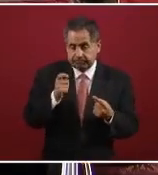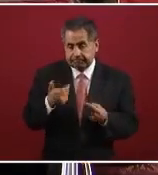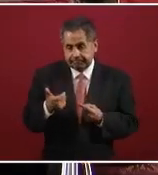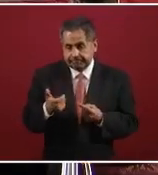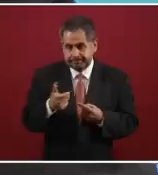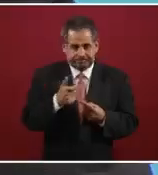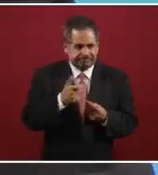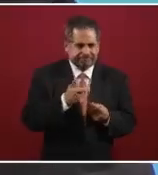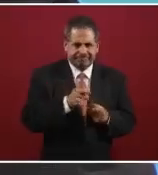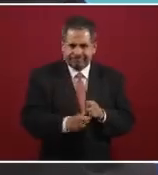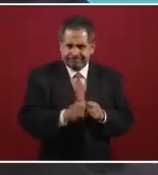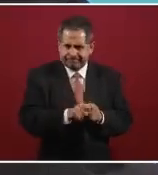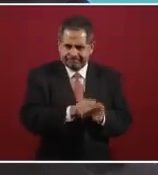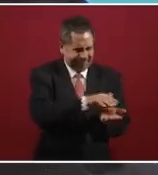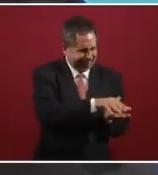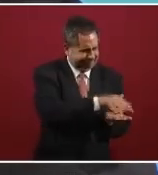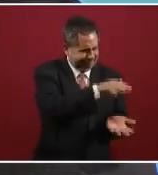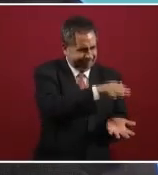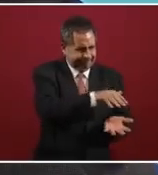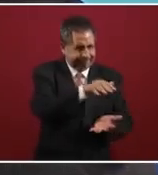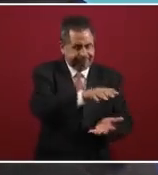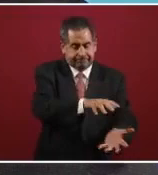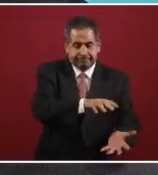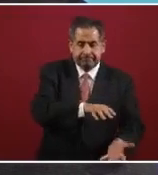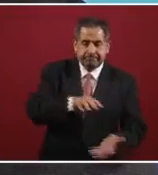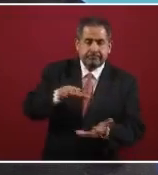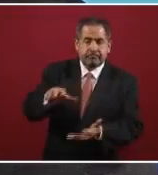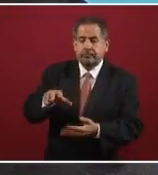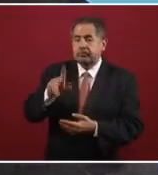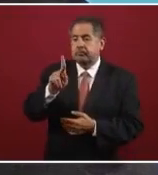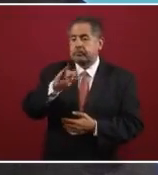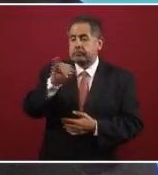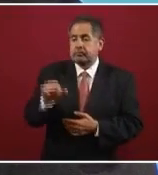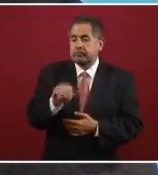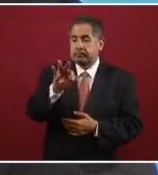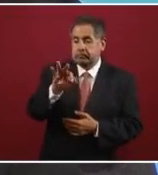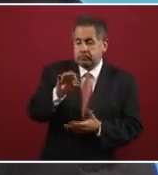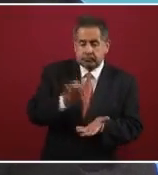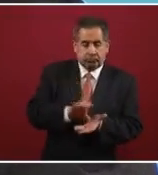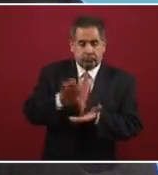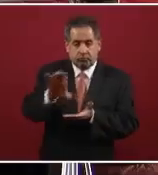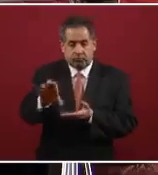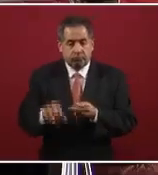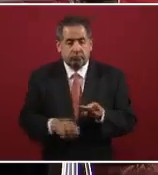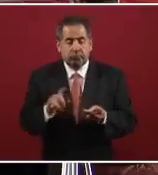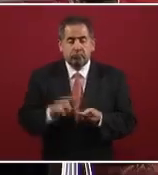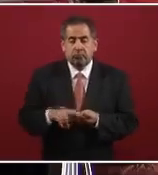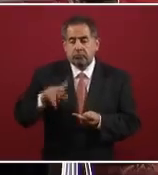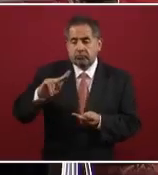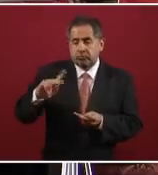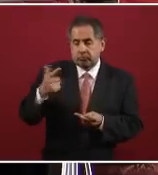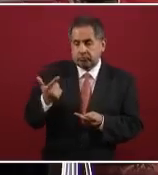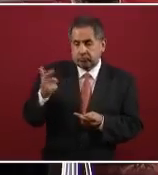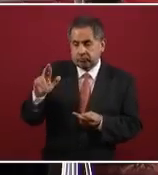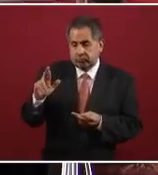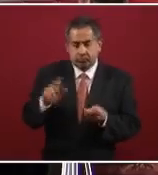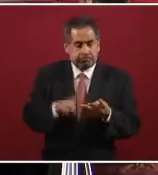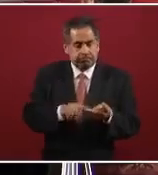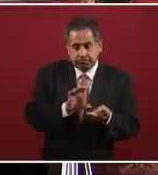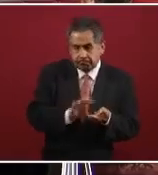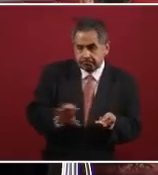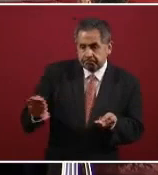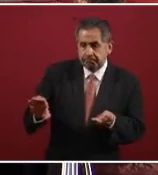dinero en efectivo se fue al poder judicial de la federación se fue a la pura general de la república y se fue la